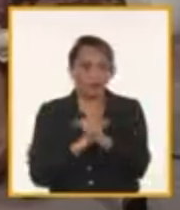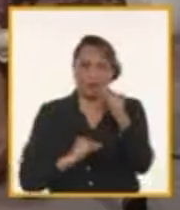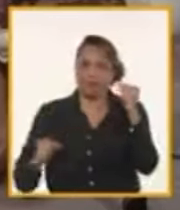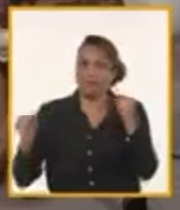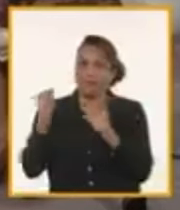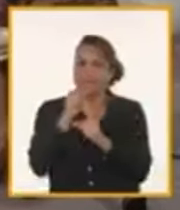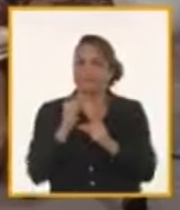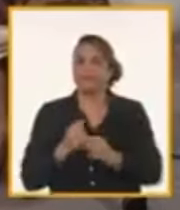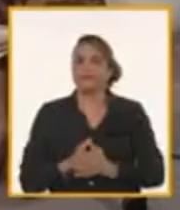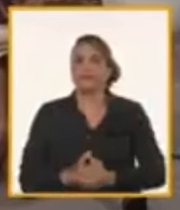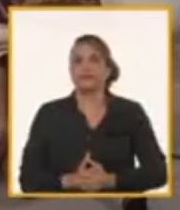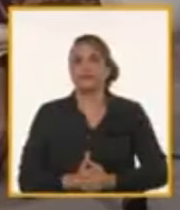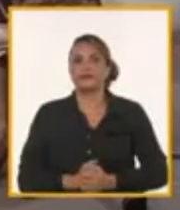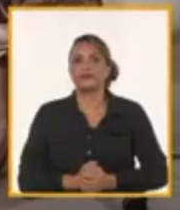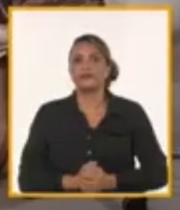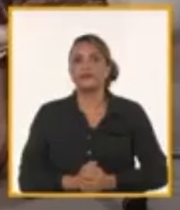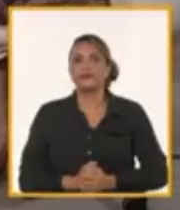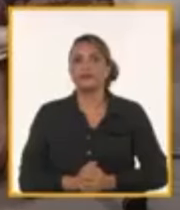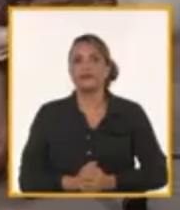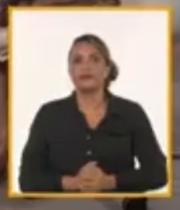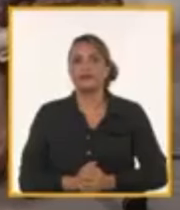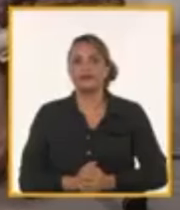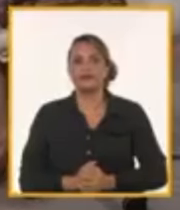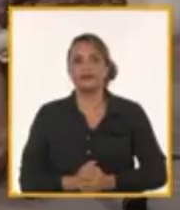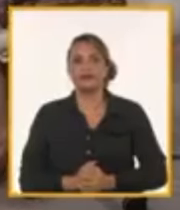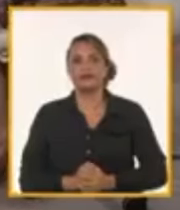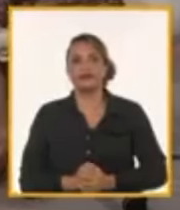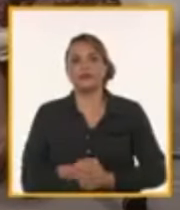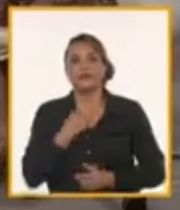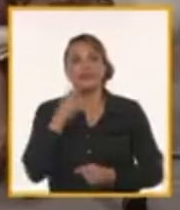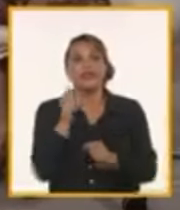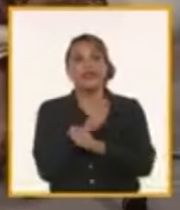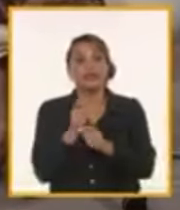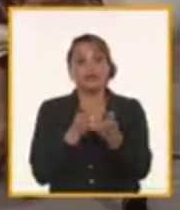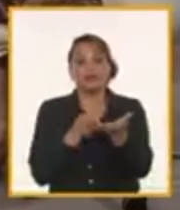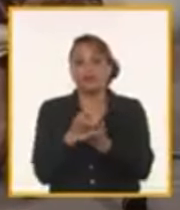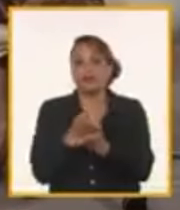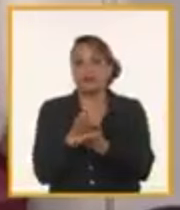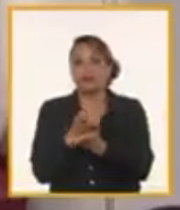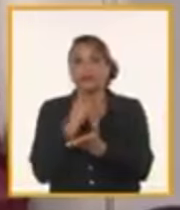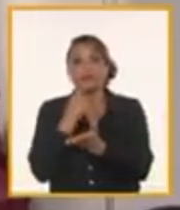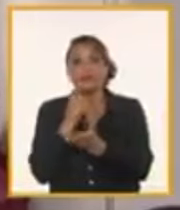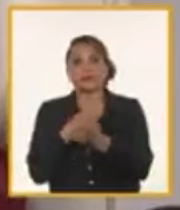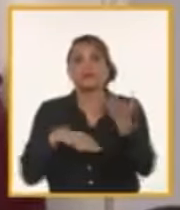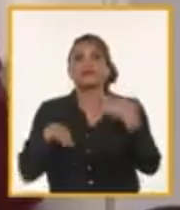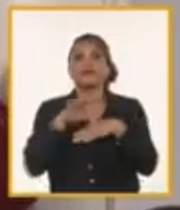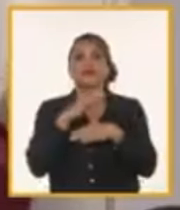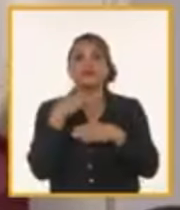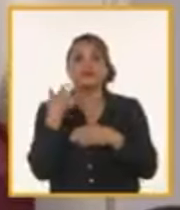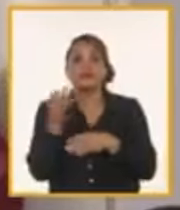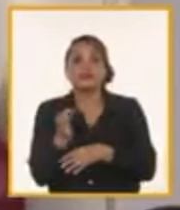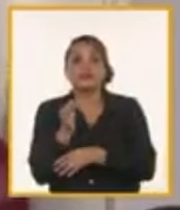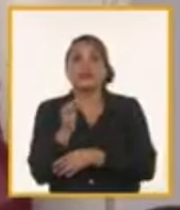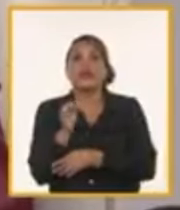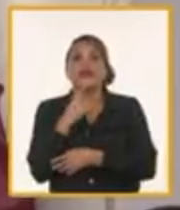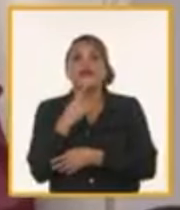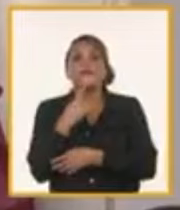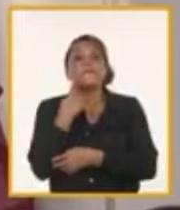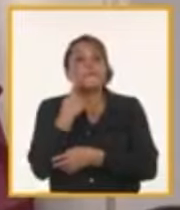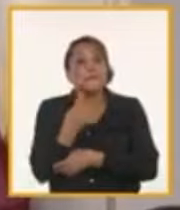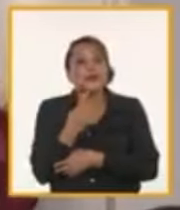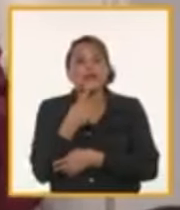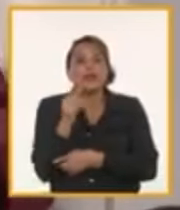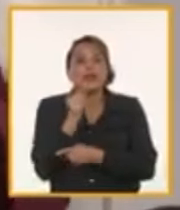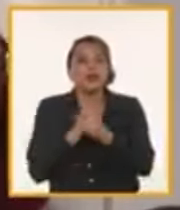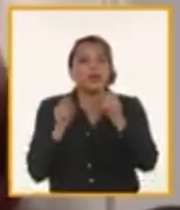egresados este curso bueno nosotros seguimos creciendo en programas académicos de pregrado yo creo que hay que seguir buscando la pertinencia de la universidad